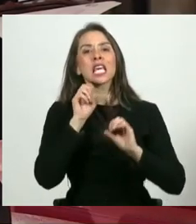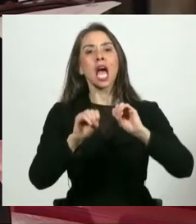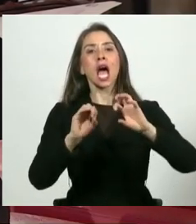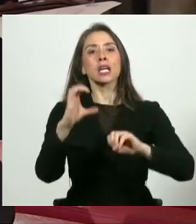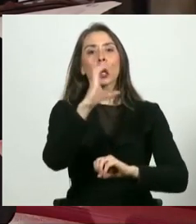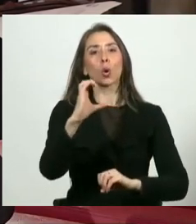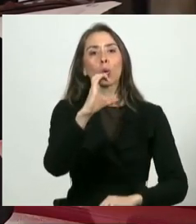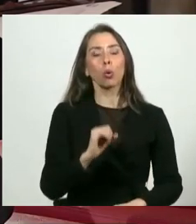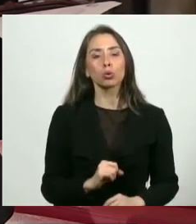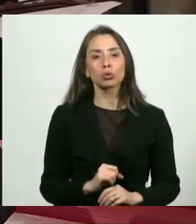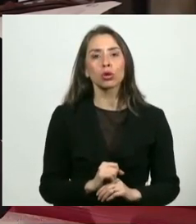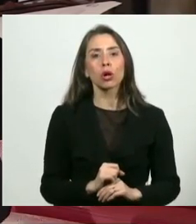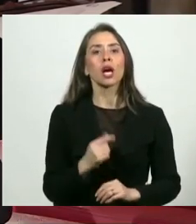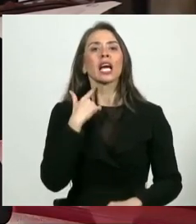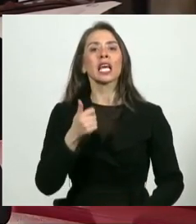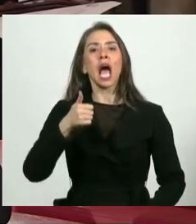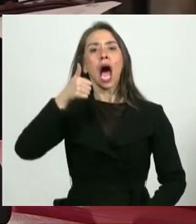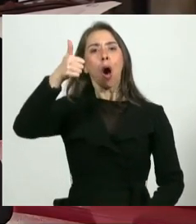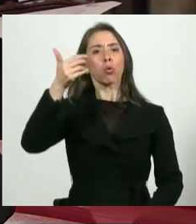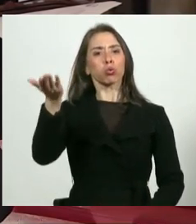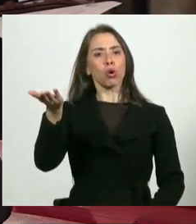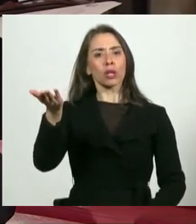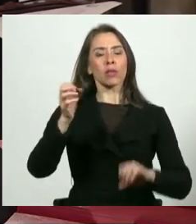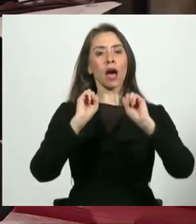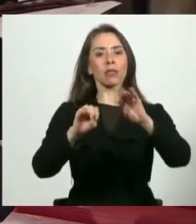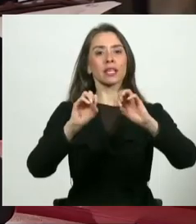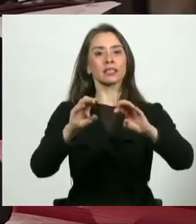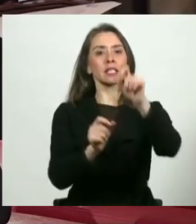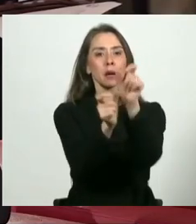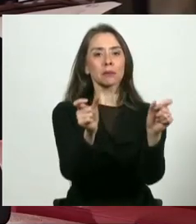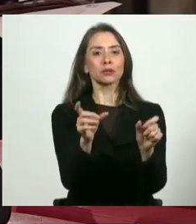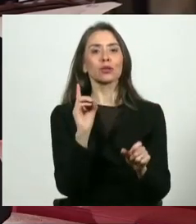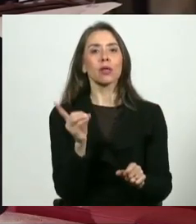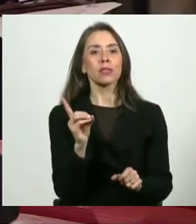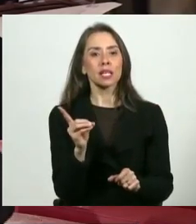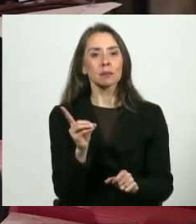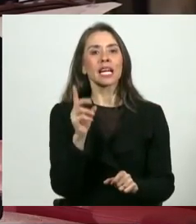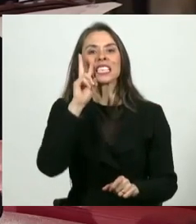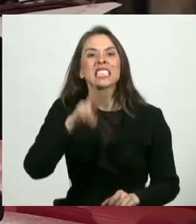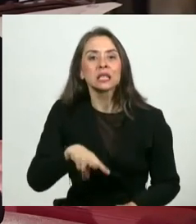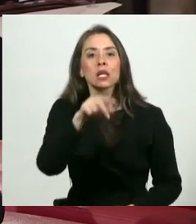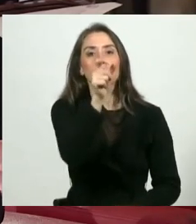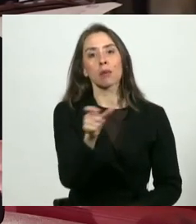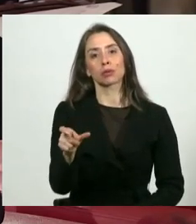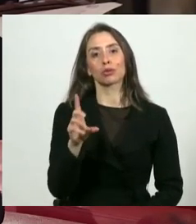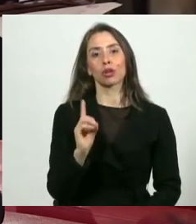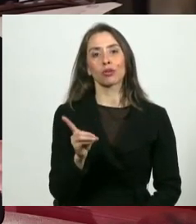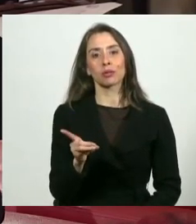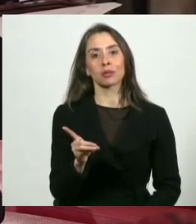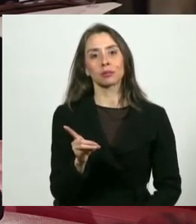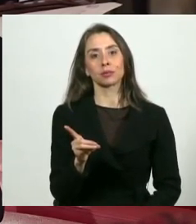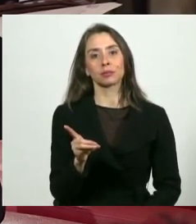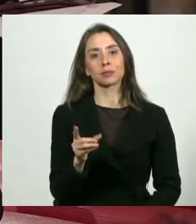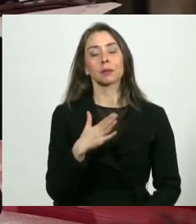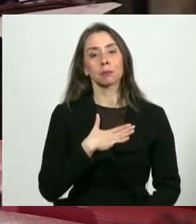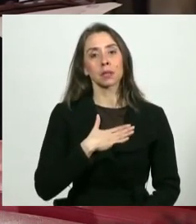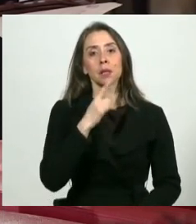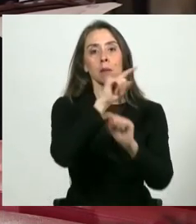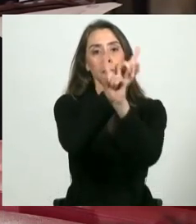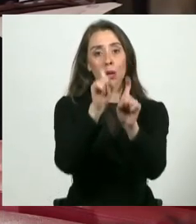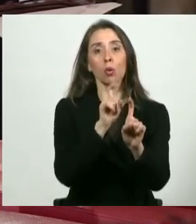cursos? ¿Con qué autoridad? Enseñar a las personas con discapacidad, sin las personas con discapacidad. Esa es mi